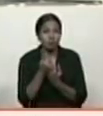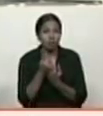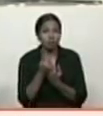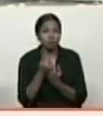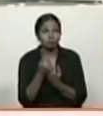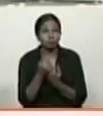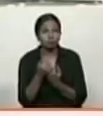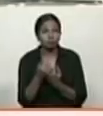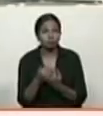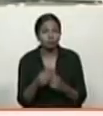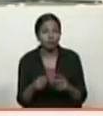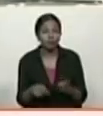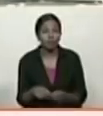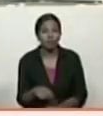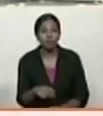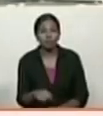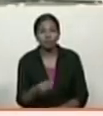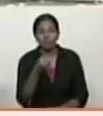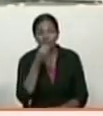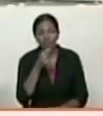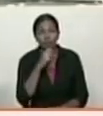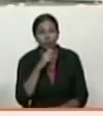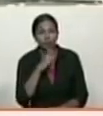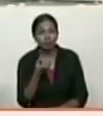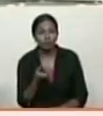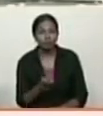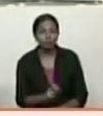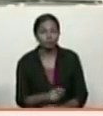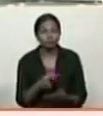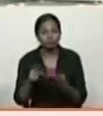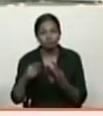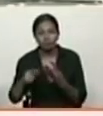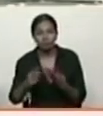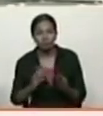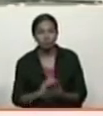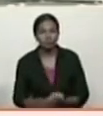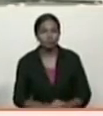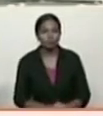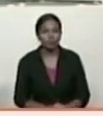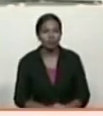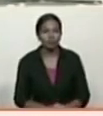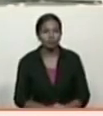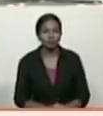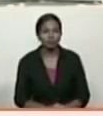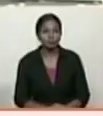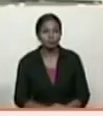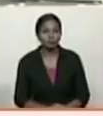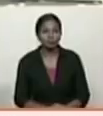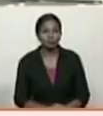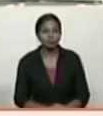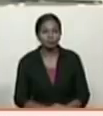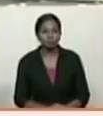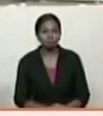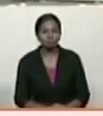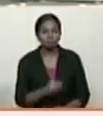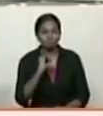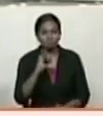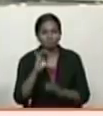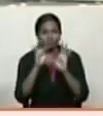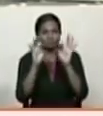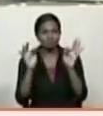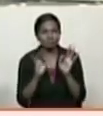por ejemplo, y estamos en colaboración permanente. El primer ministro de Lesoto,